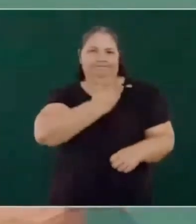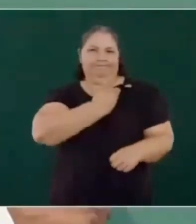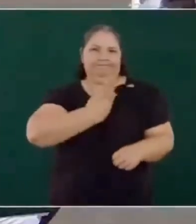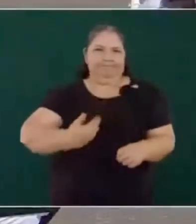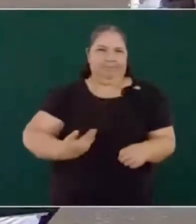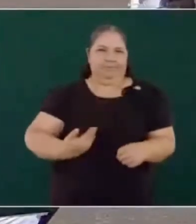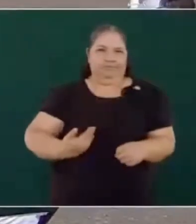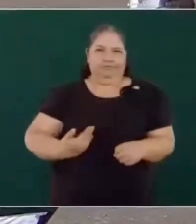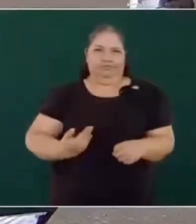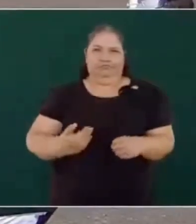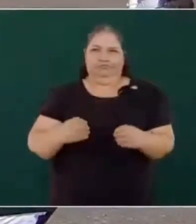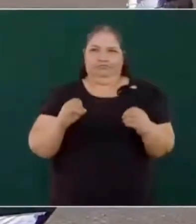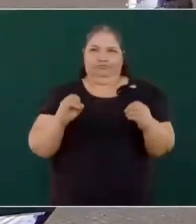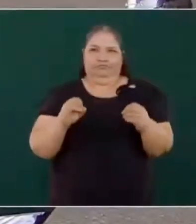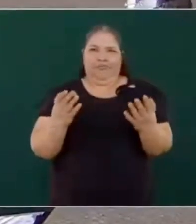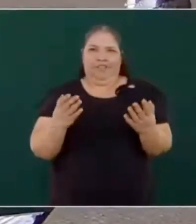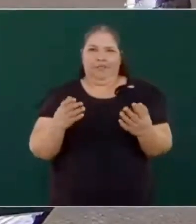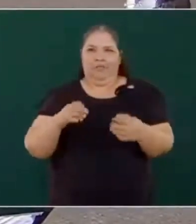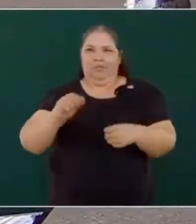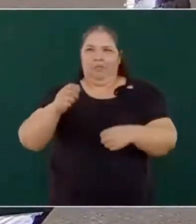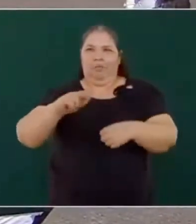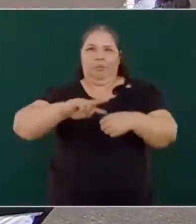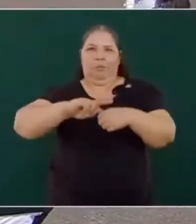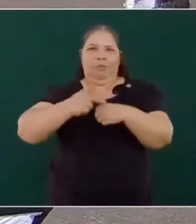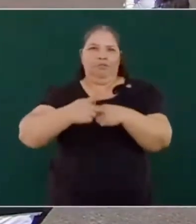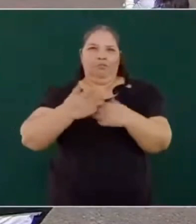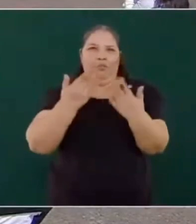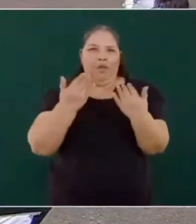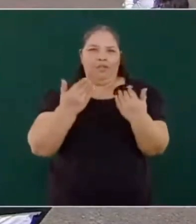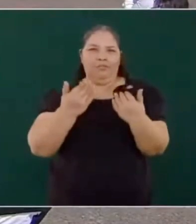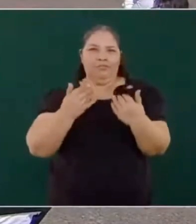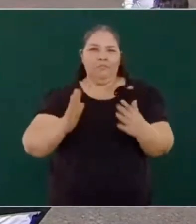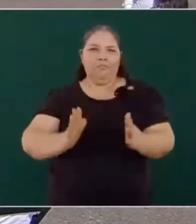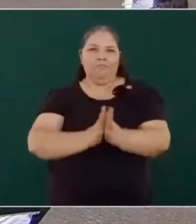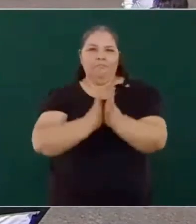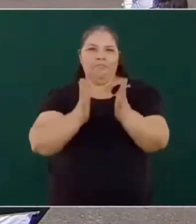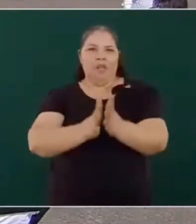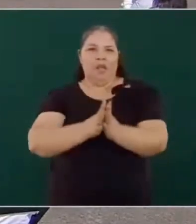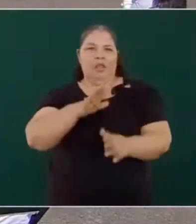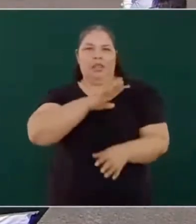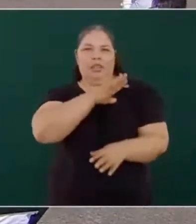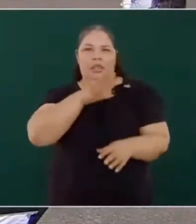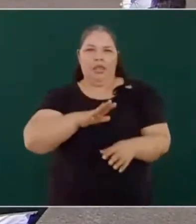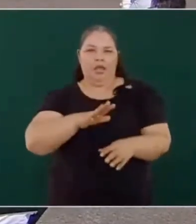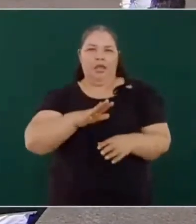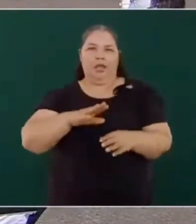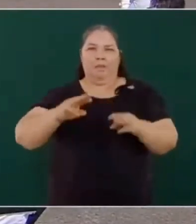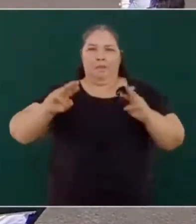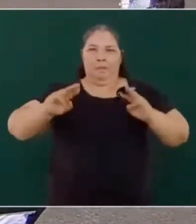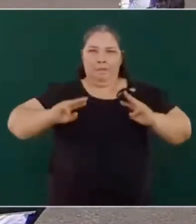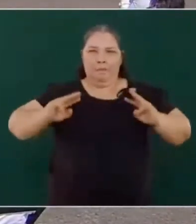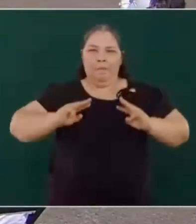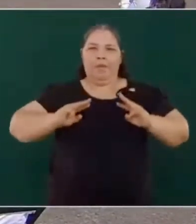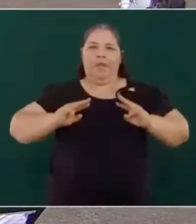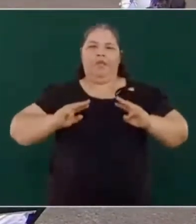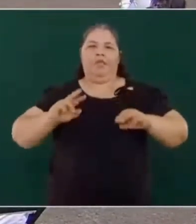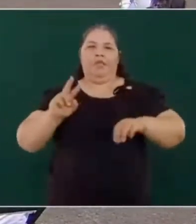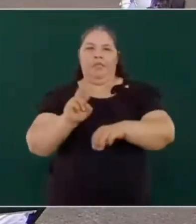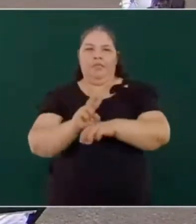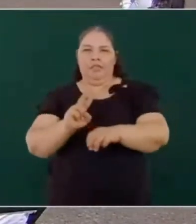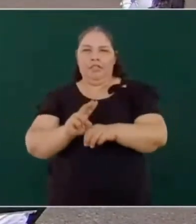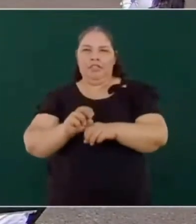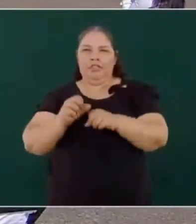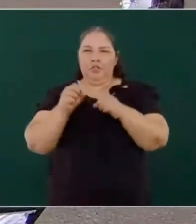y con la participación de los secretarios de Marina, Defensa, Seguridad